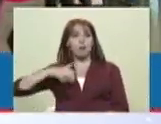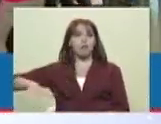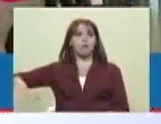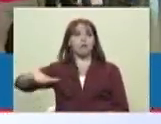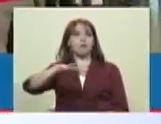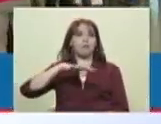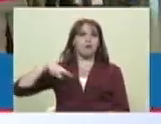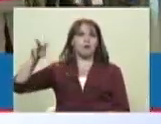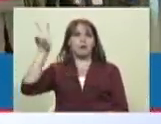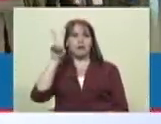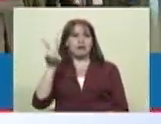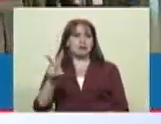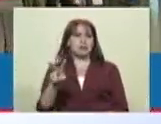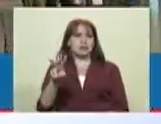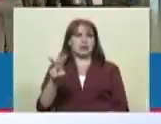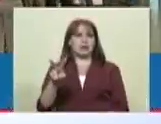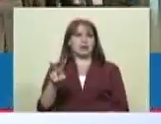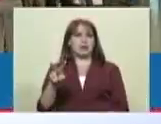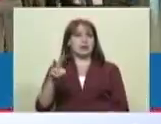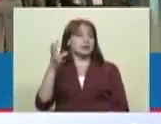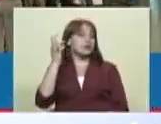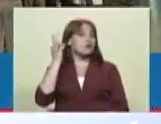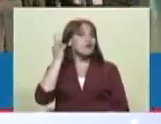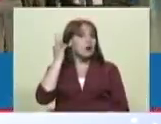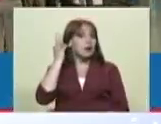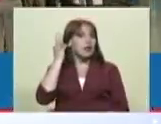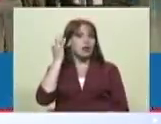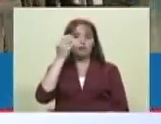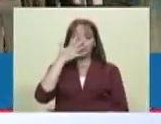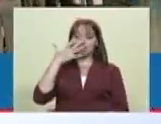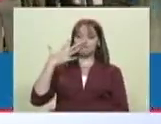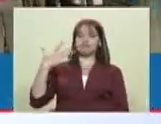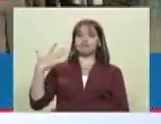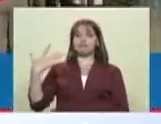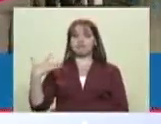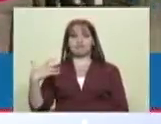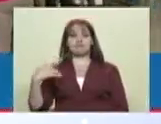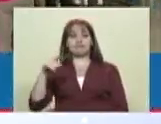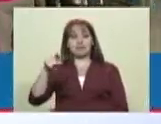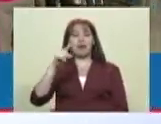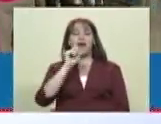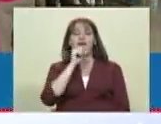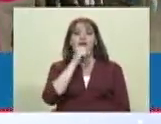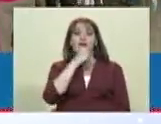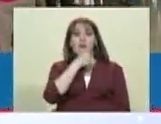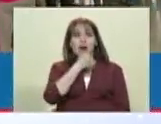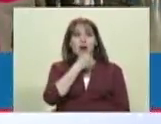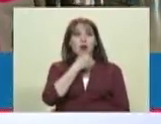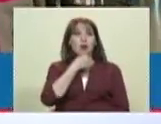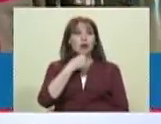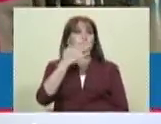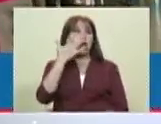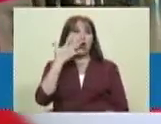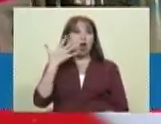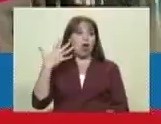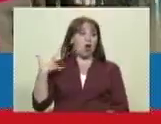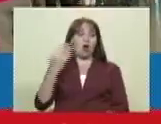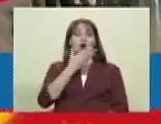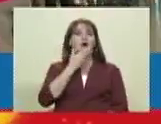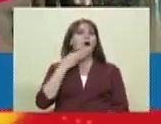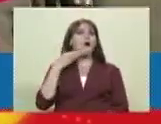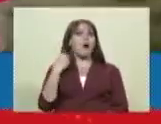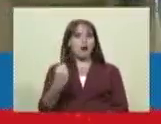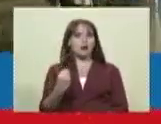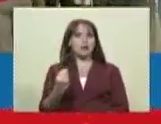Venezuela, estamos muy orgullosos de sus mujeres, estamos muy orgullosos de sus abuelos, estamos muy orgullosos de sus